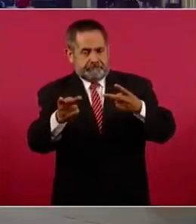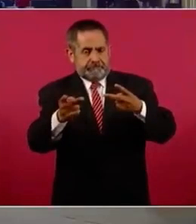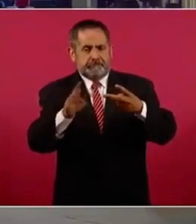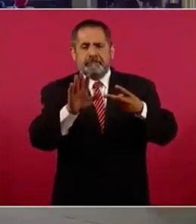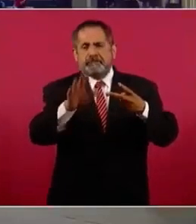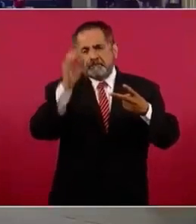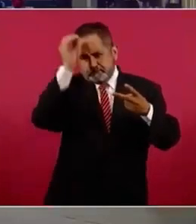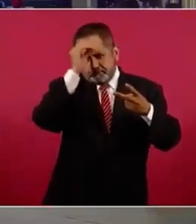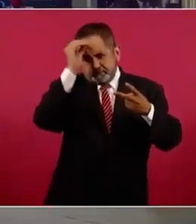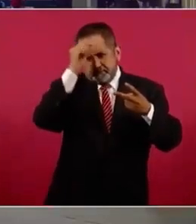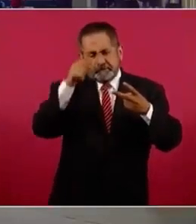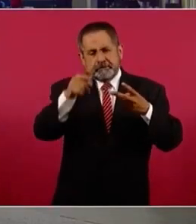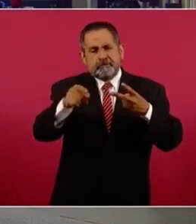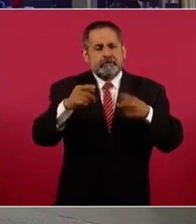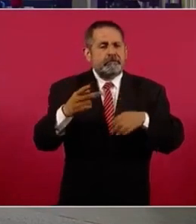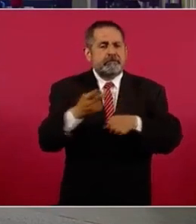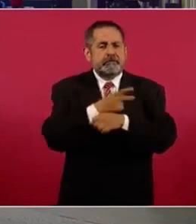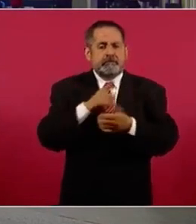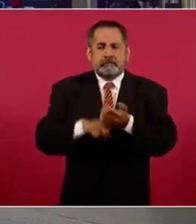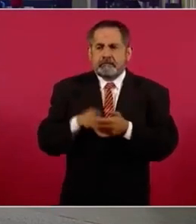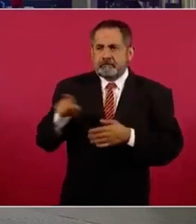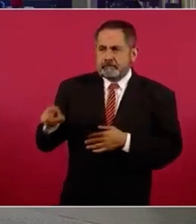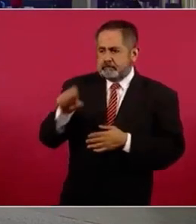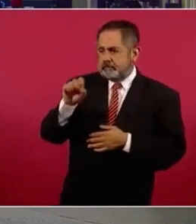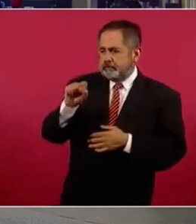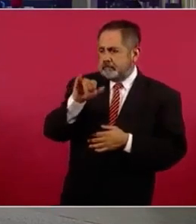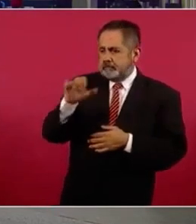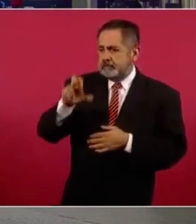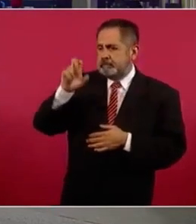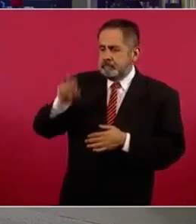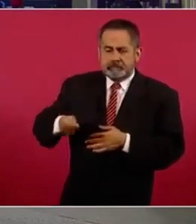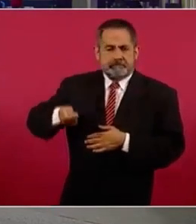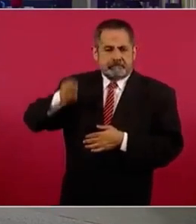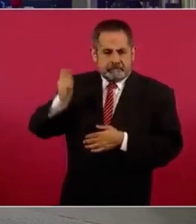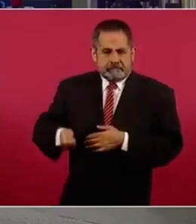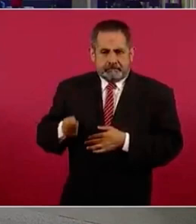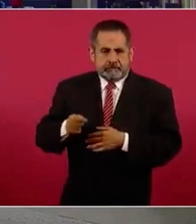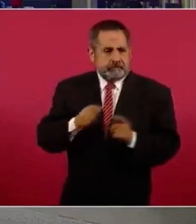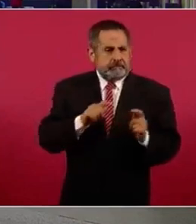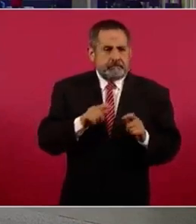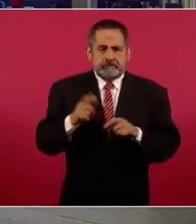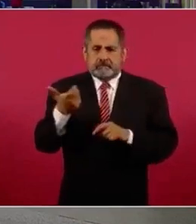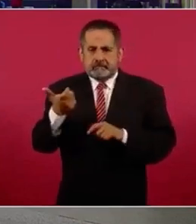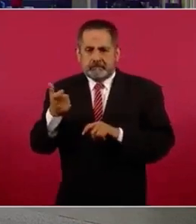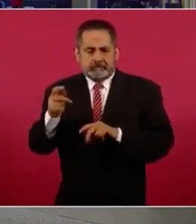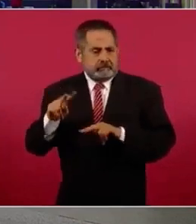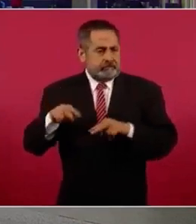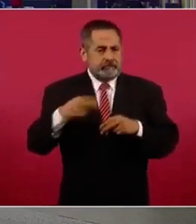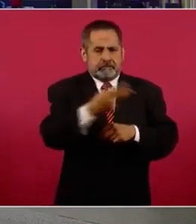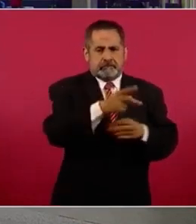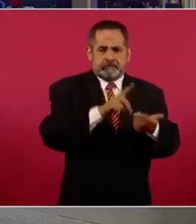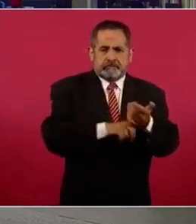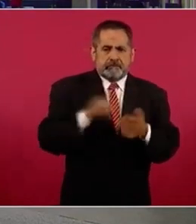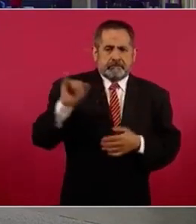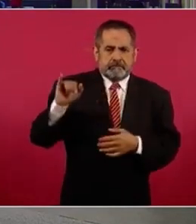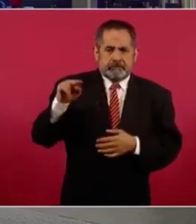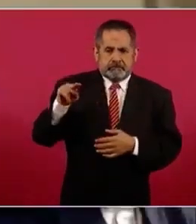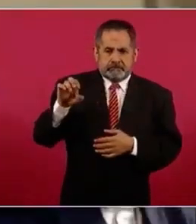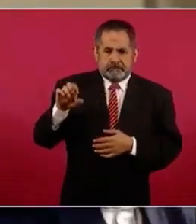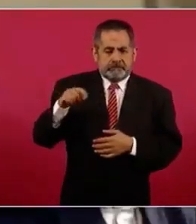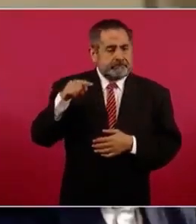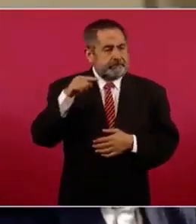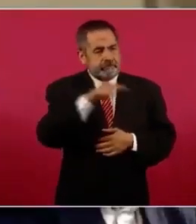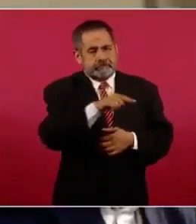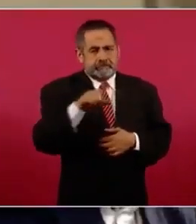su opinión con respecto al fallo de la Suprema Corte de Justicia para devolverle el dinero al INE, este tema que Lorenzo Córdoba